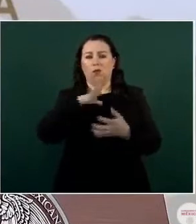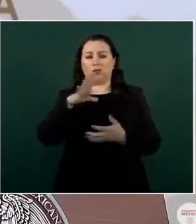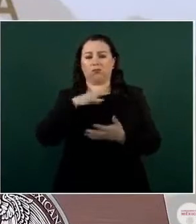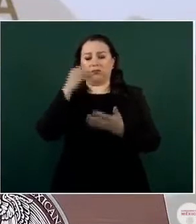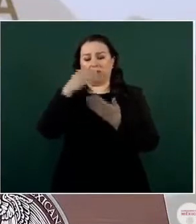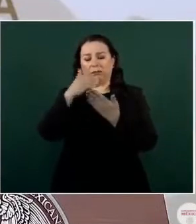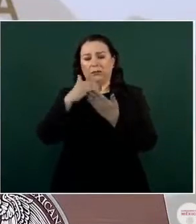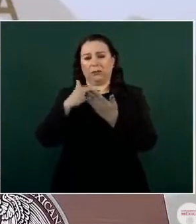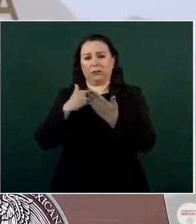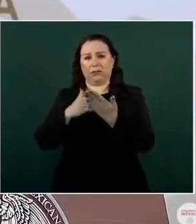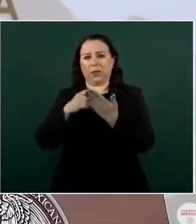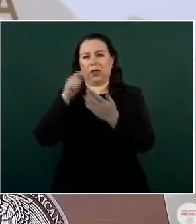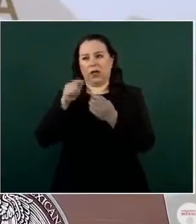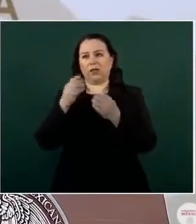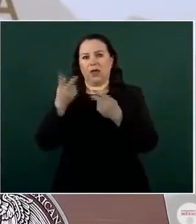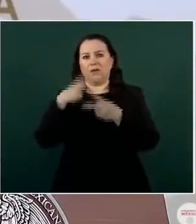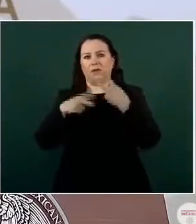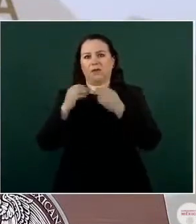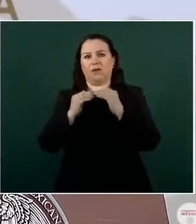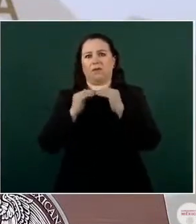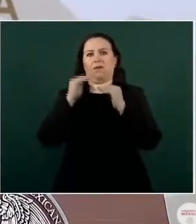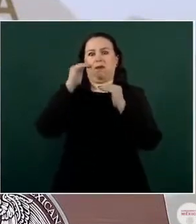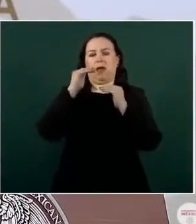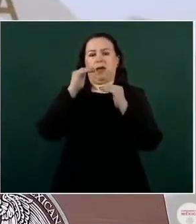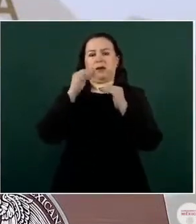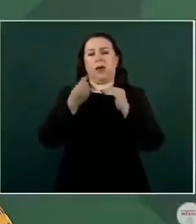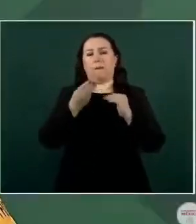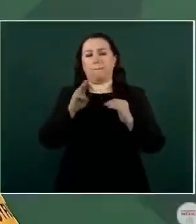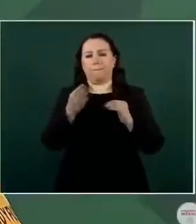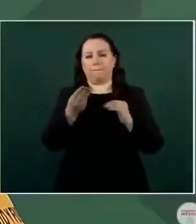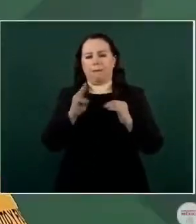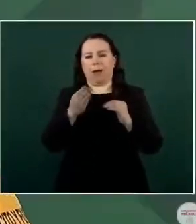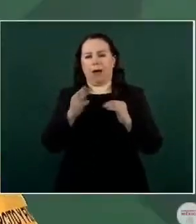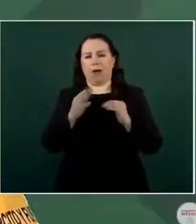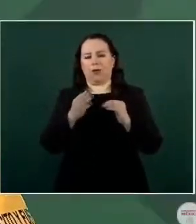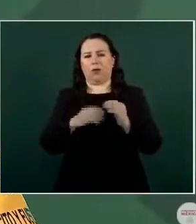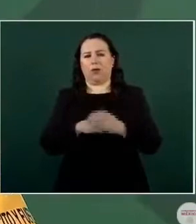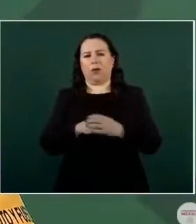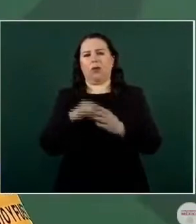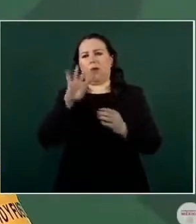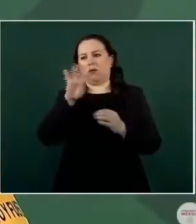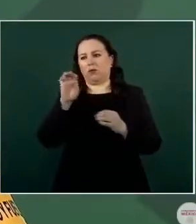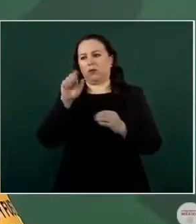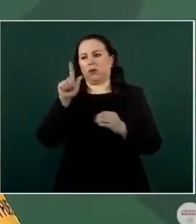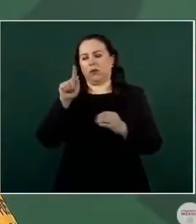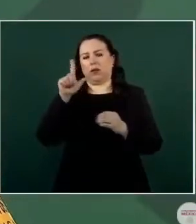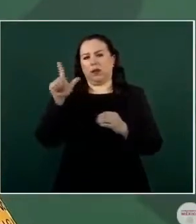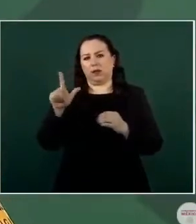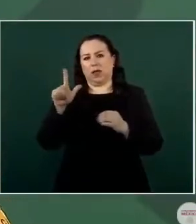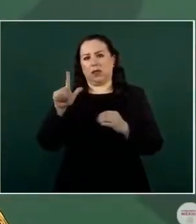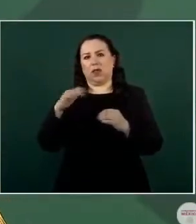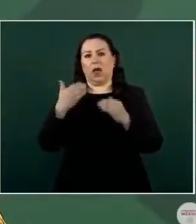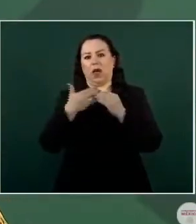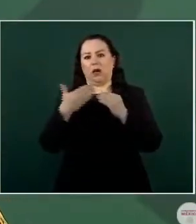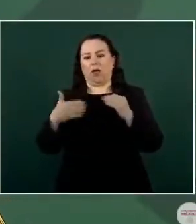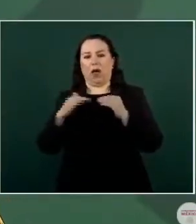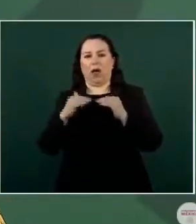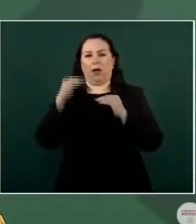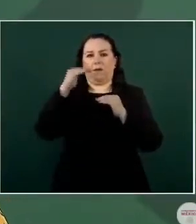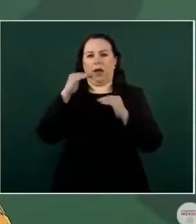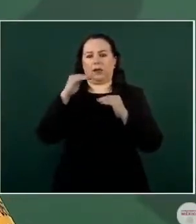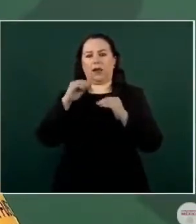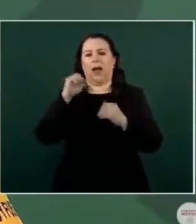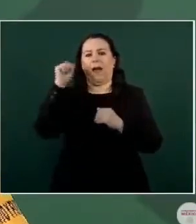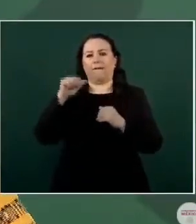ligera alza, viene de mayo que habían tenido 477 únicamente y de abril con